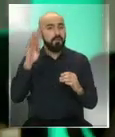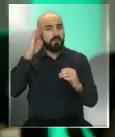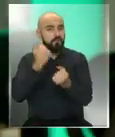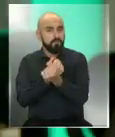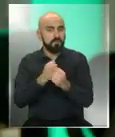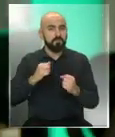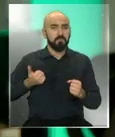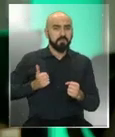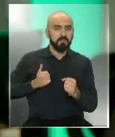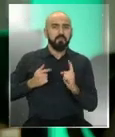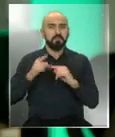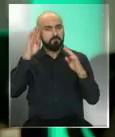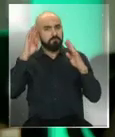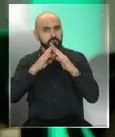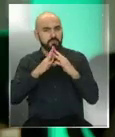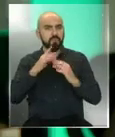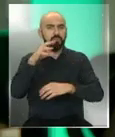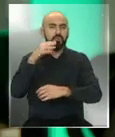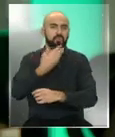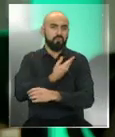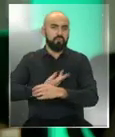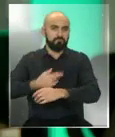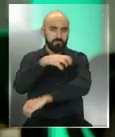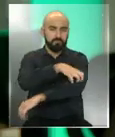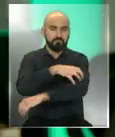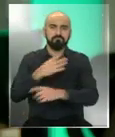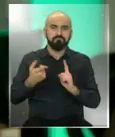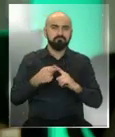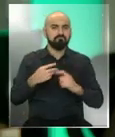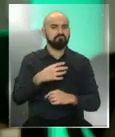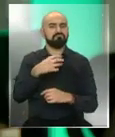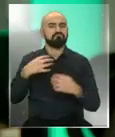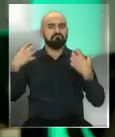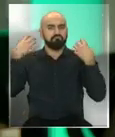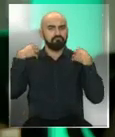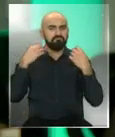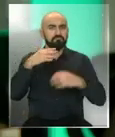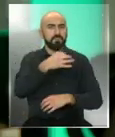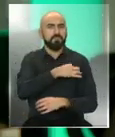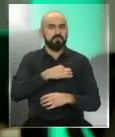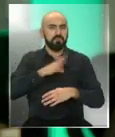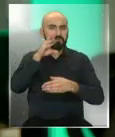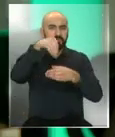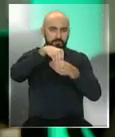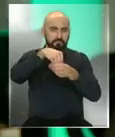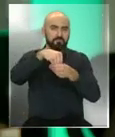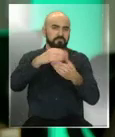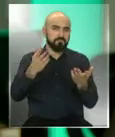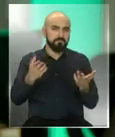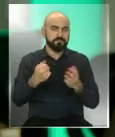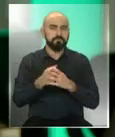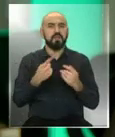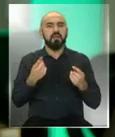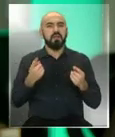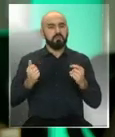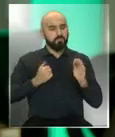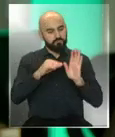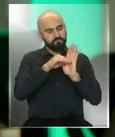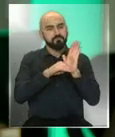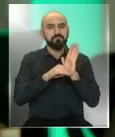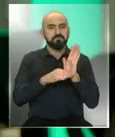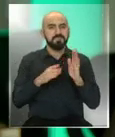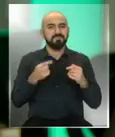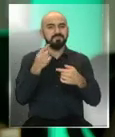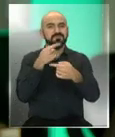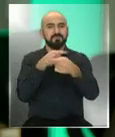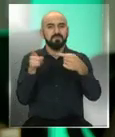PDI, la Armada, el Gobierno Regional en la Quinta Región, encabezado obviamente por el Ministro del Interior, el señor Gonzalo Blumen, para tomar las medidas de la Semana Santa, ¿sí? Se va